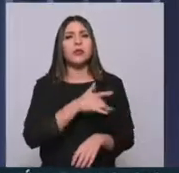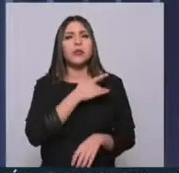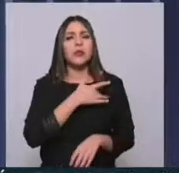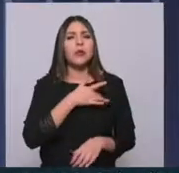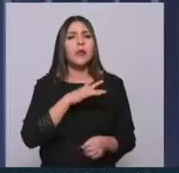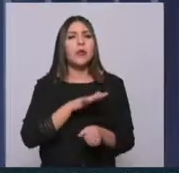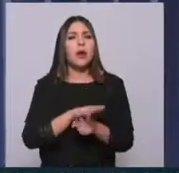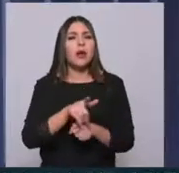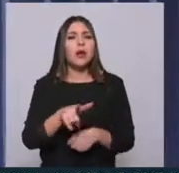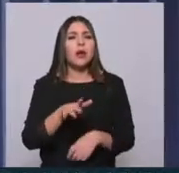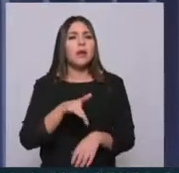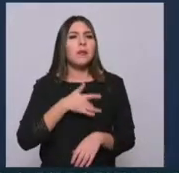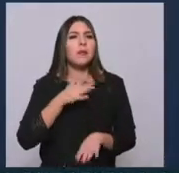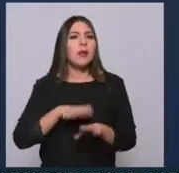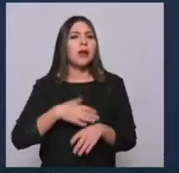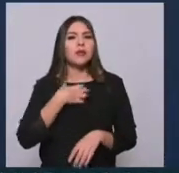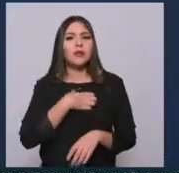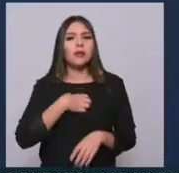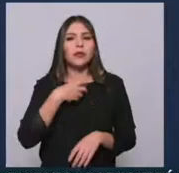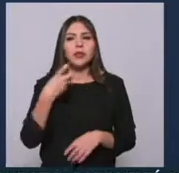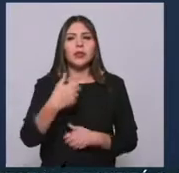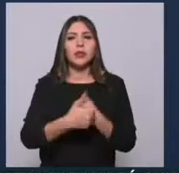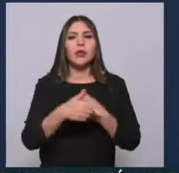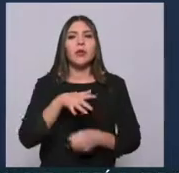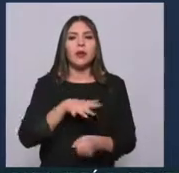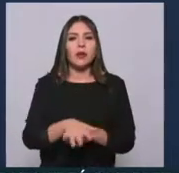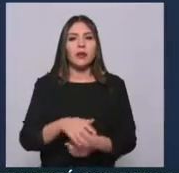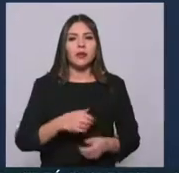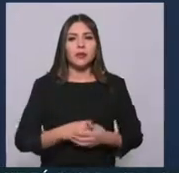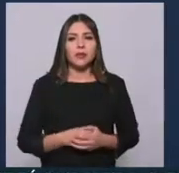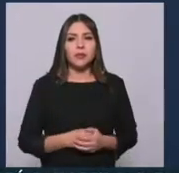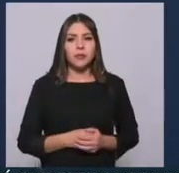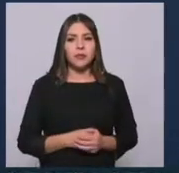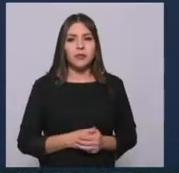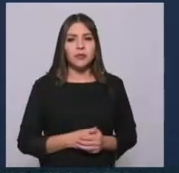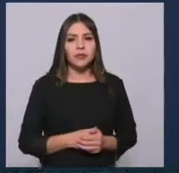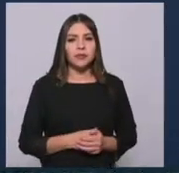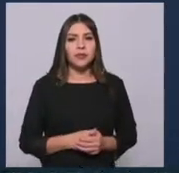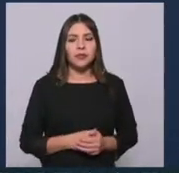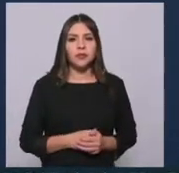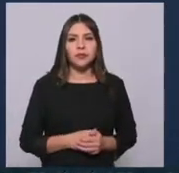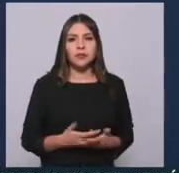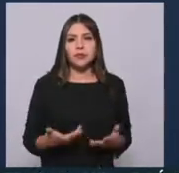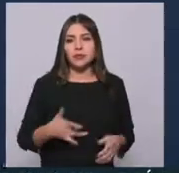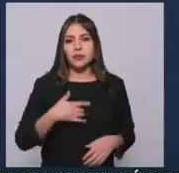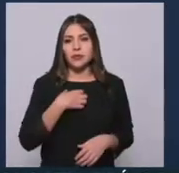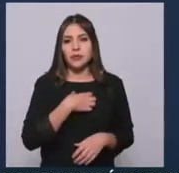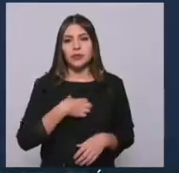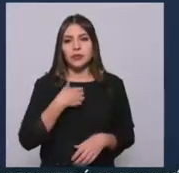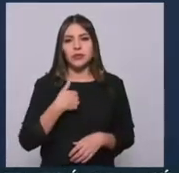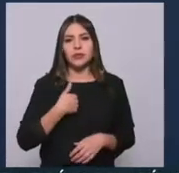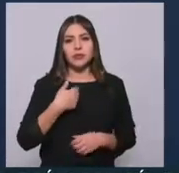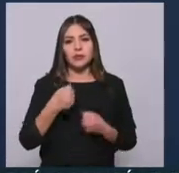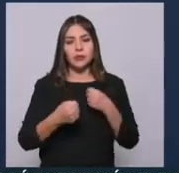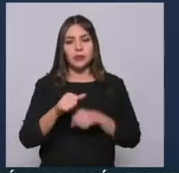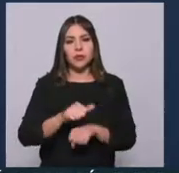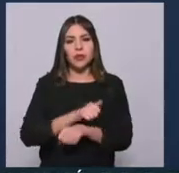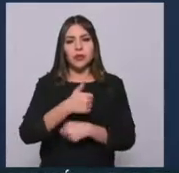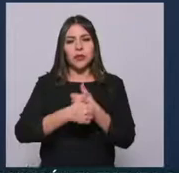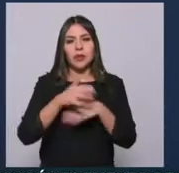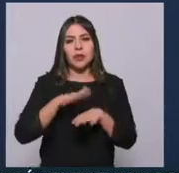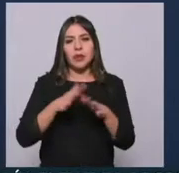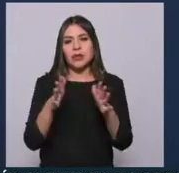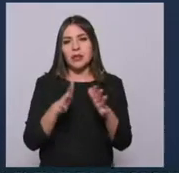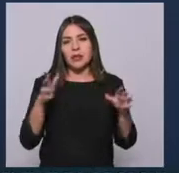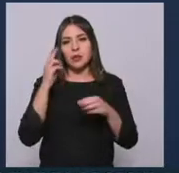más satisfacción te ha dado en ese serial? Pues satisfacción como tal, que pues corro en uno de los seriales más grandes